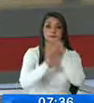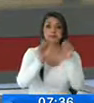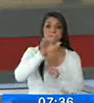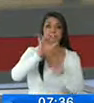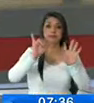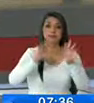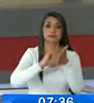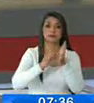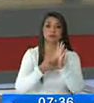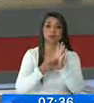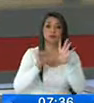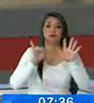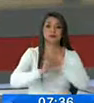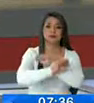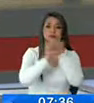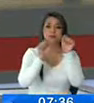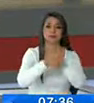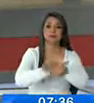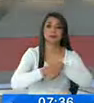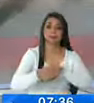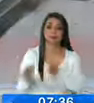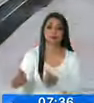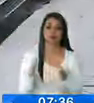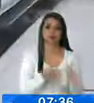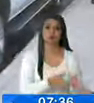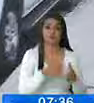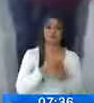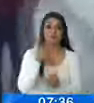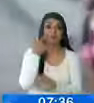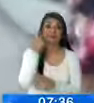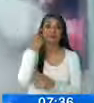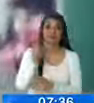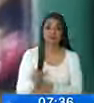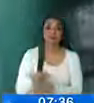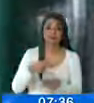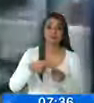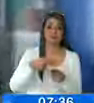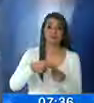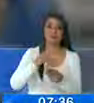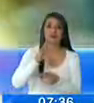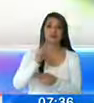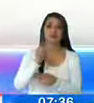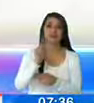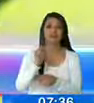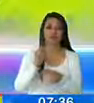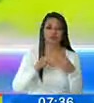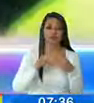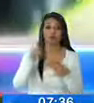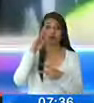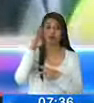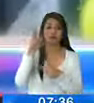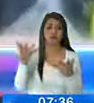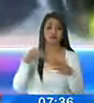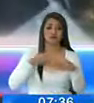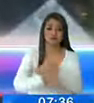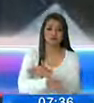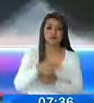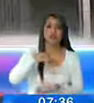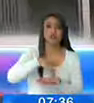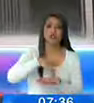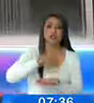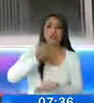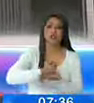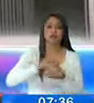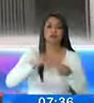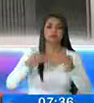en la mañana, 6:36 en Galápagos. El fiscal Fabián Salazar, junto a efectivos policiales, allanaron la notaría número 7.